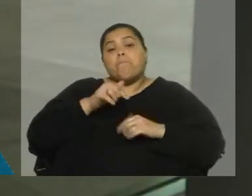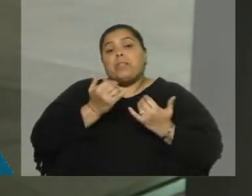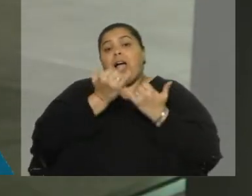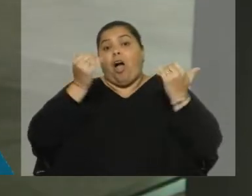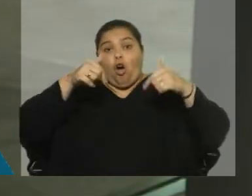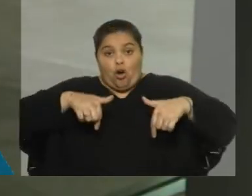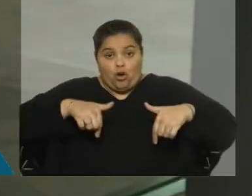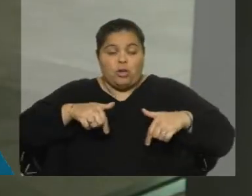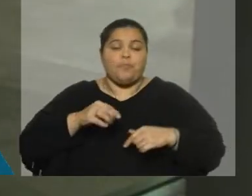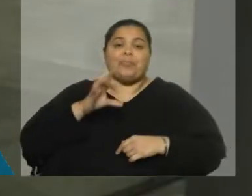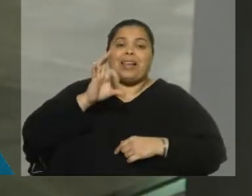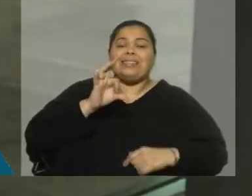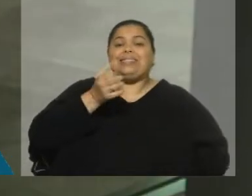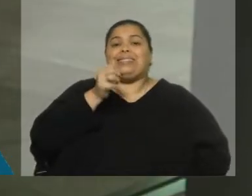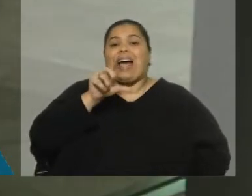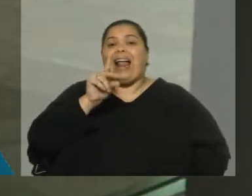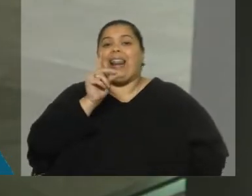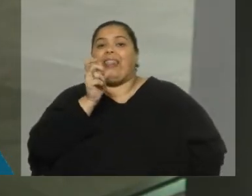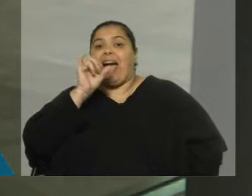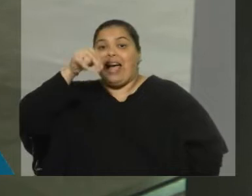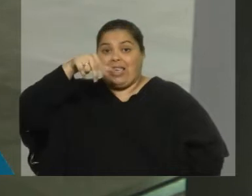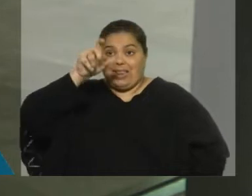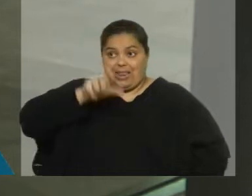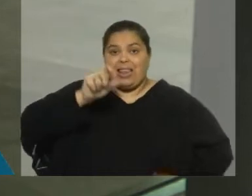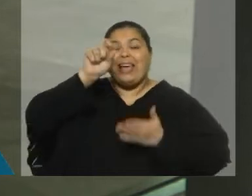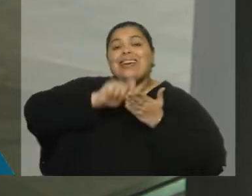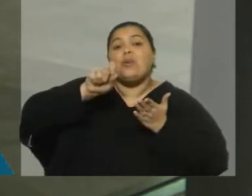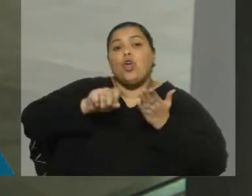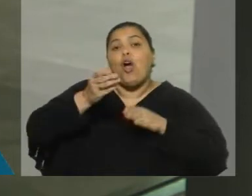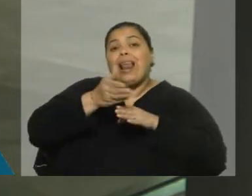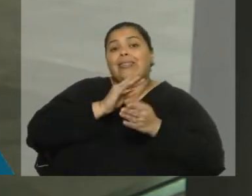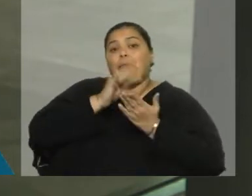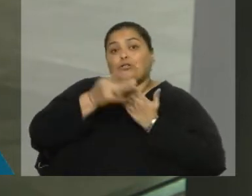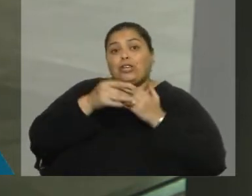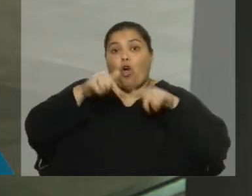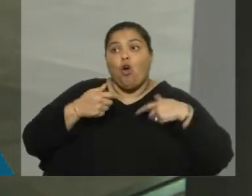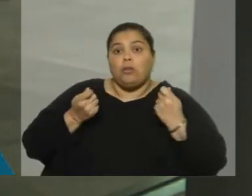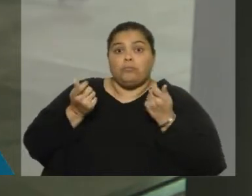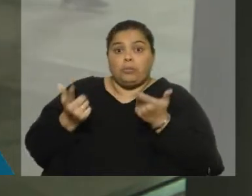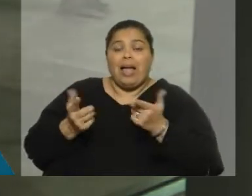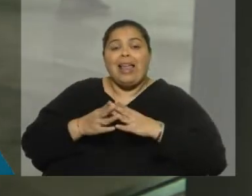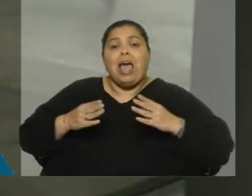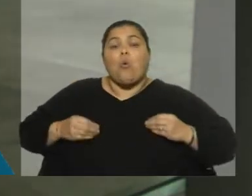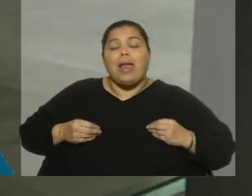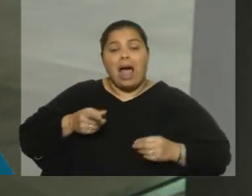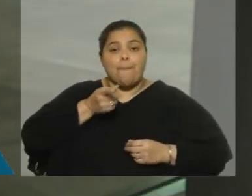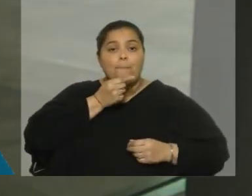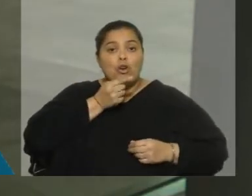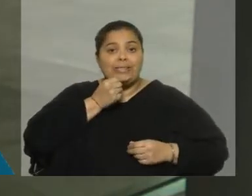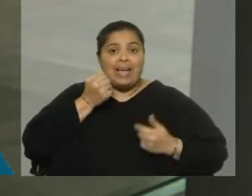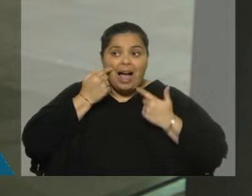hoy, Rodolfo Saldain le presentó a todo el cuerpo policial en la escuela policial,